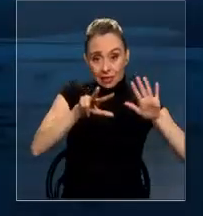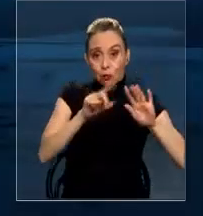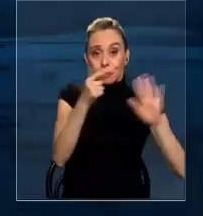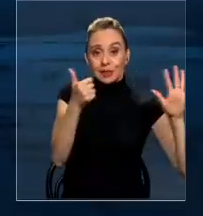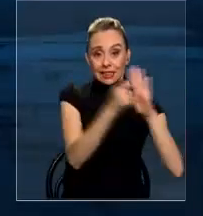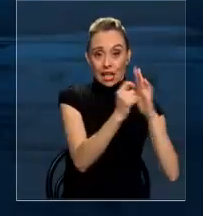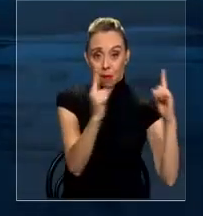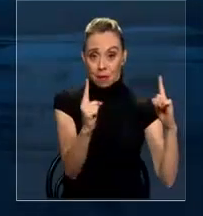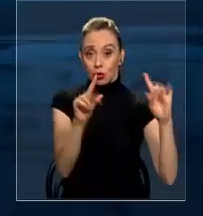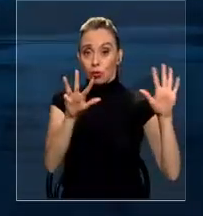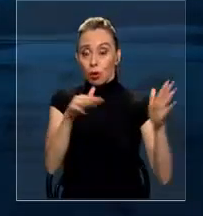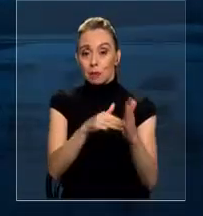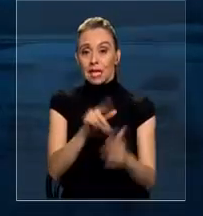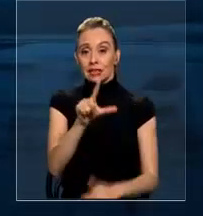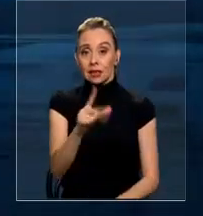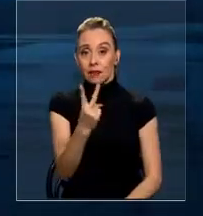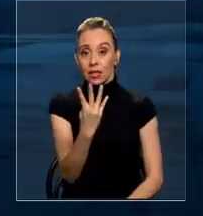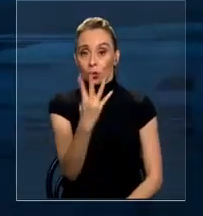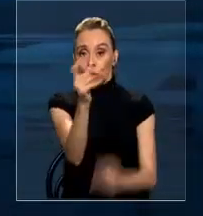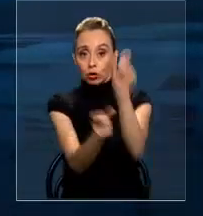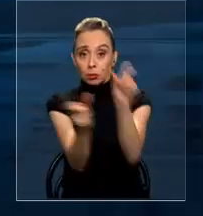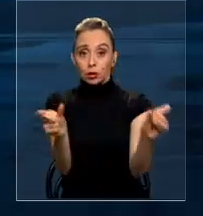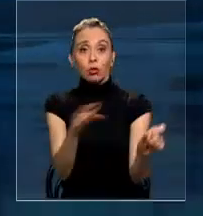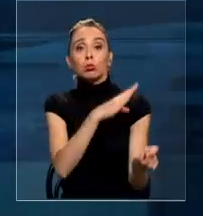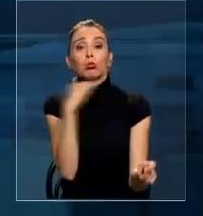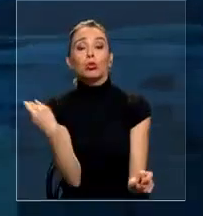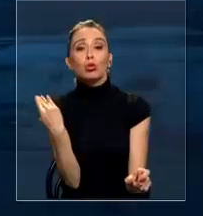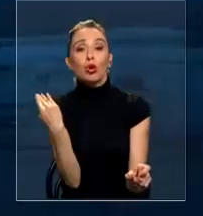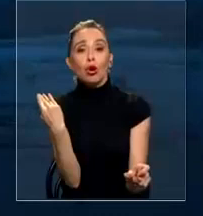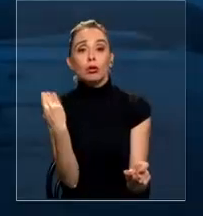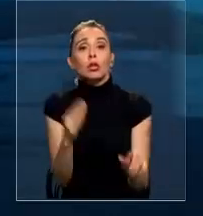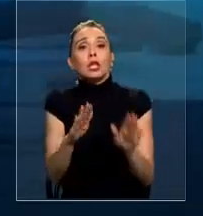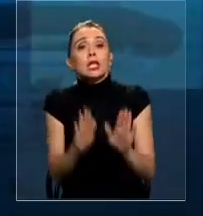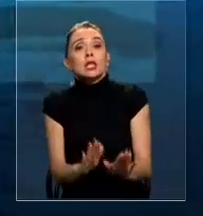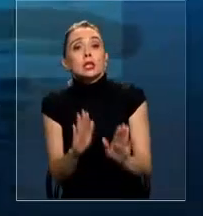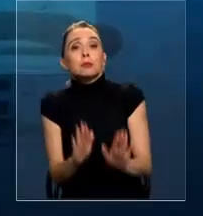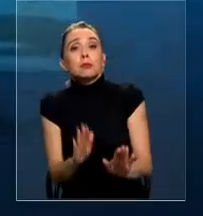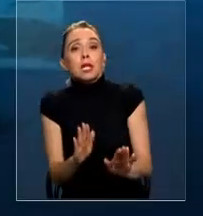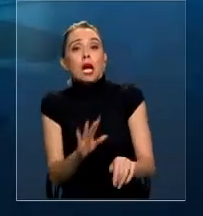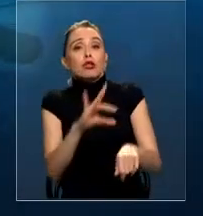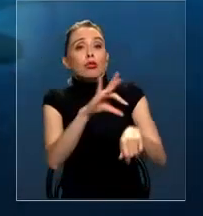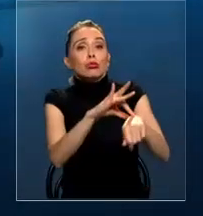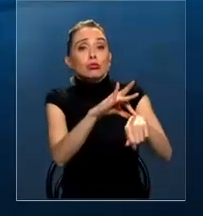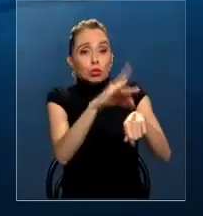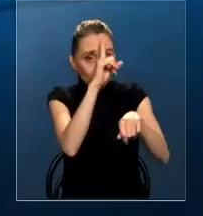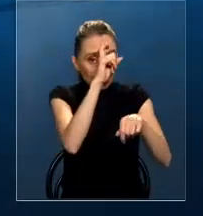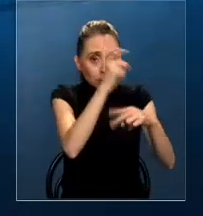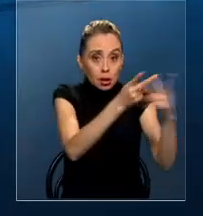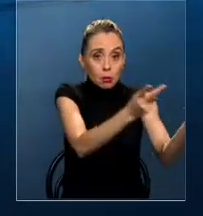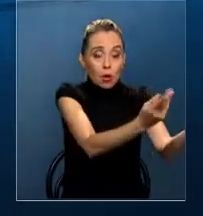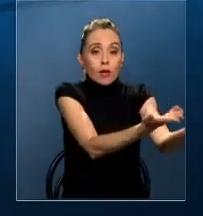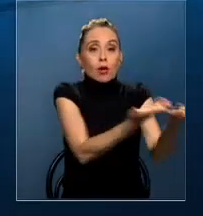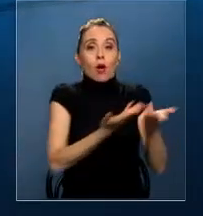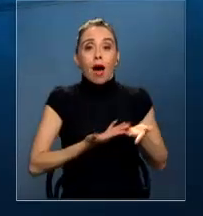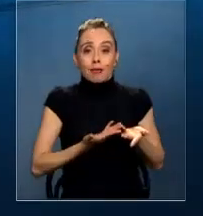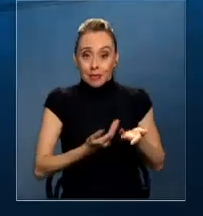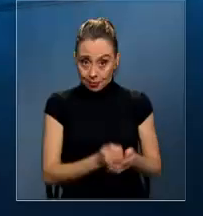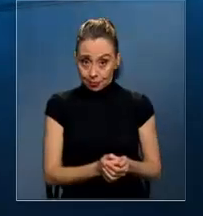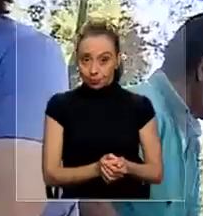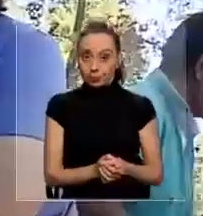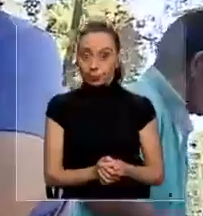2018, 9.724 personas murieron mientras esperaban una hora en la atención en el sistema público de